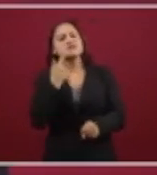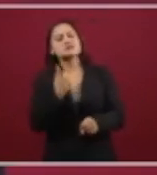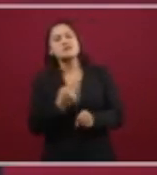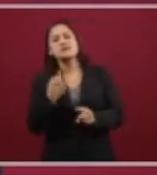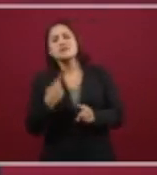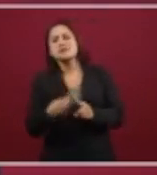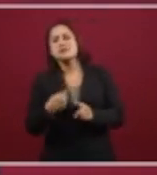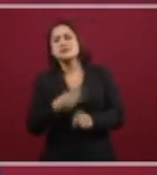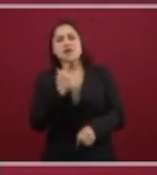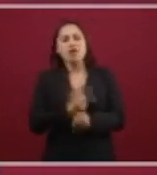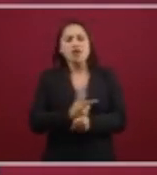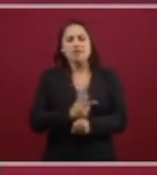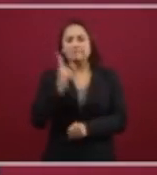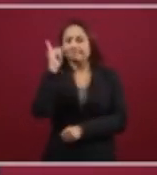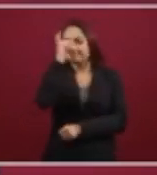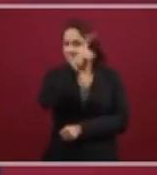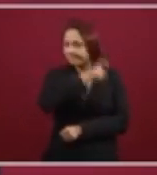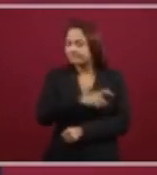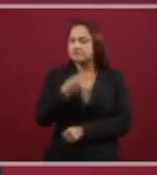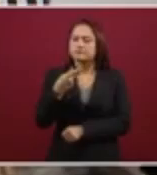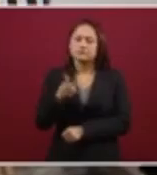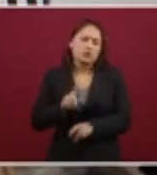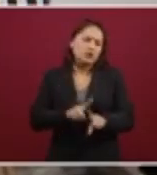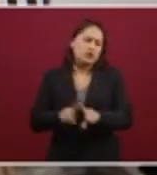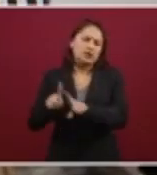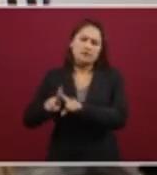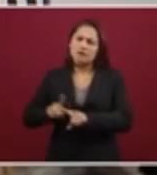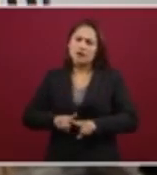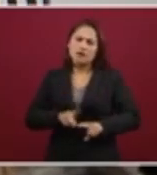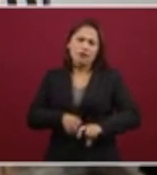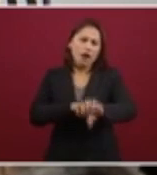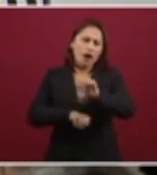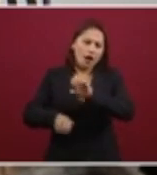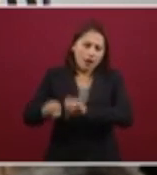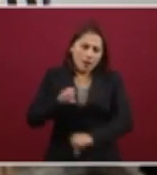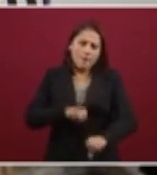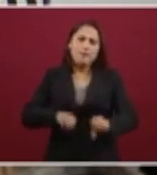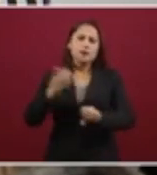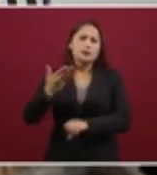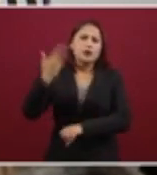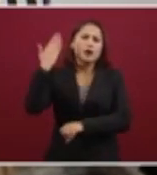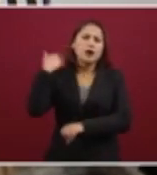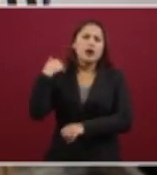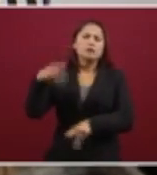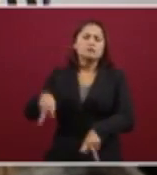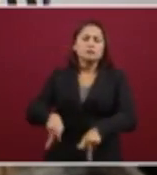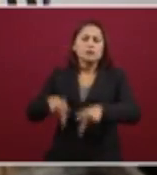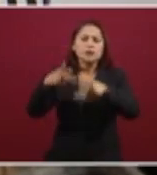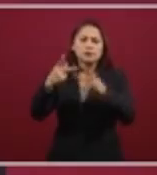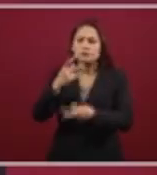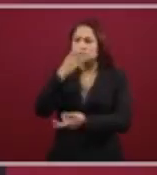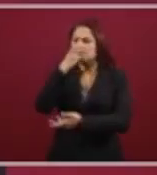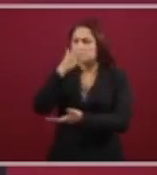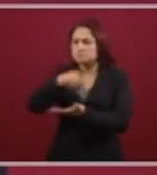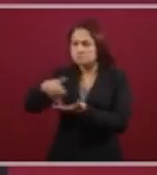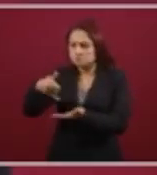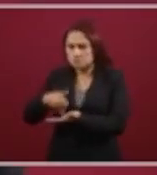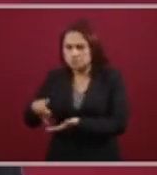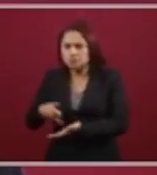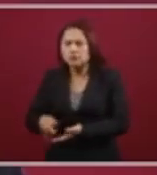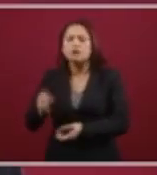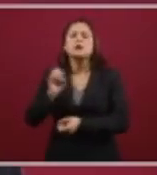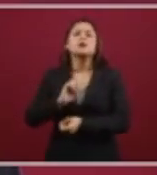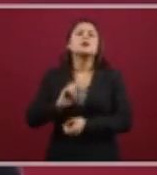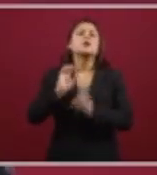cadena desde la propia comercialización del fertilizante, quien los distribuía, los propios distribuidores a nivel